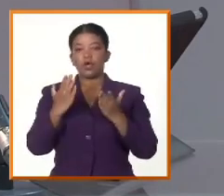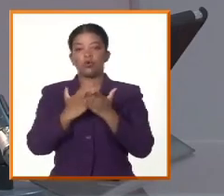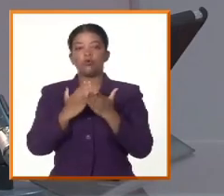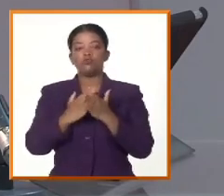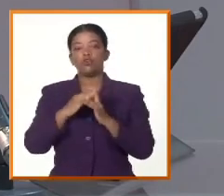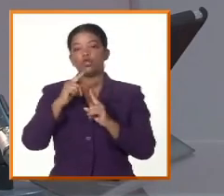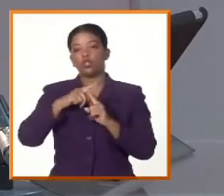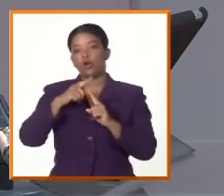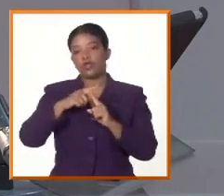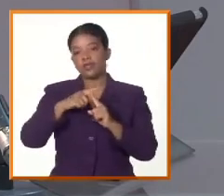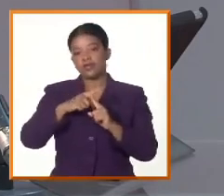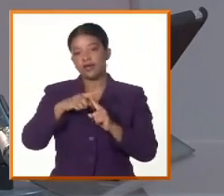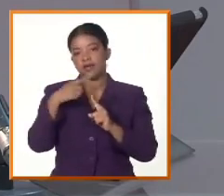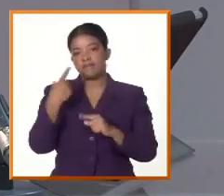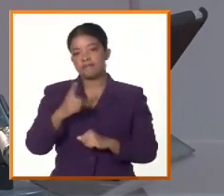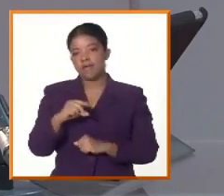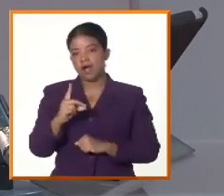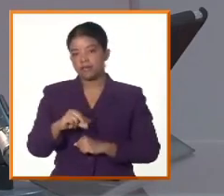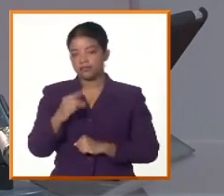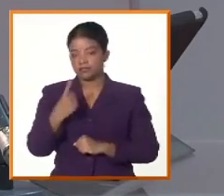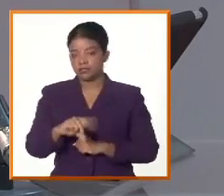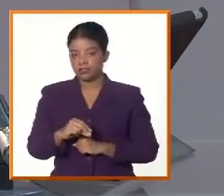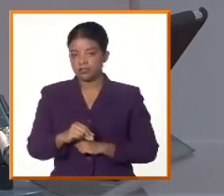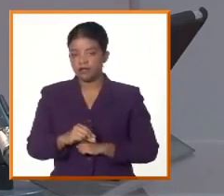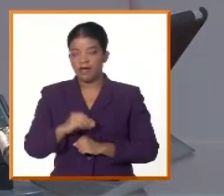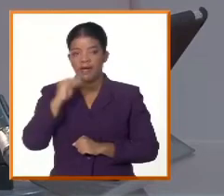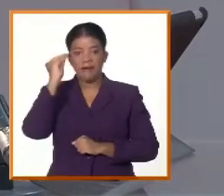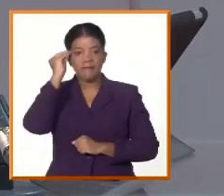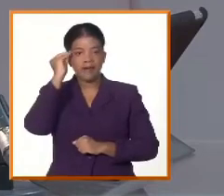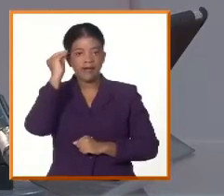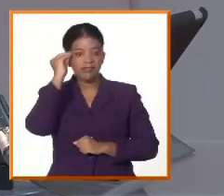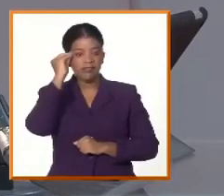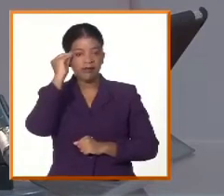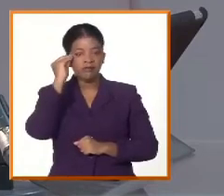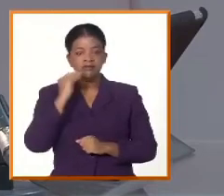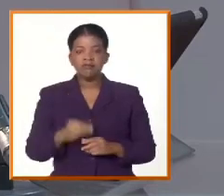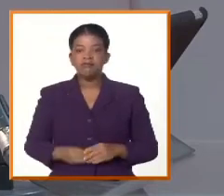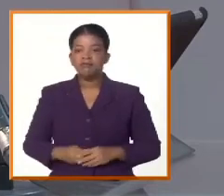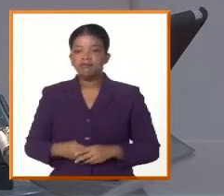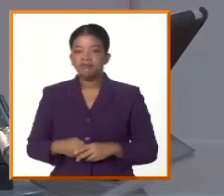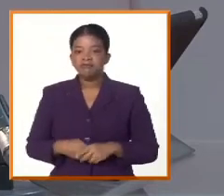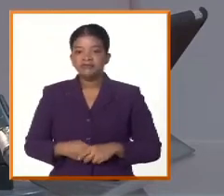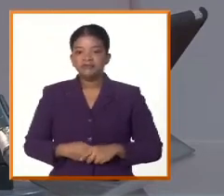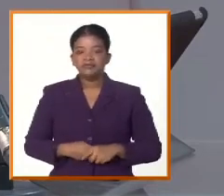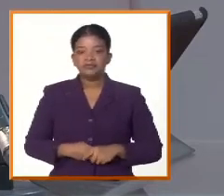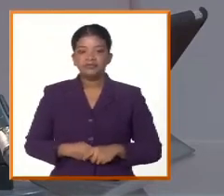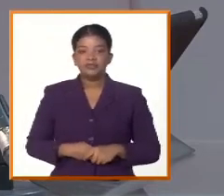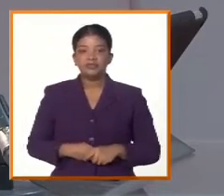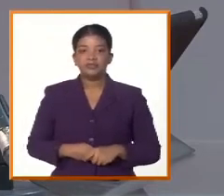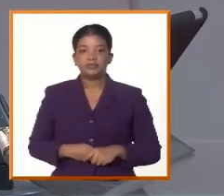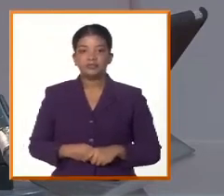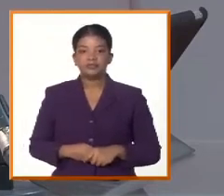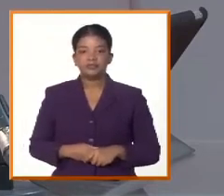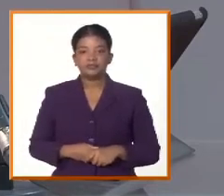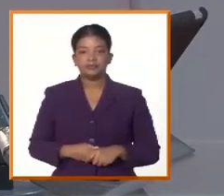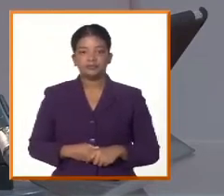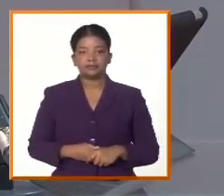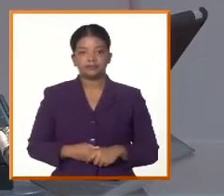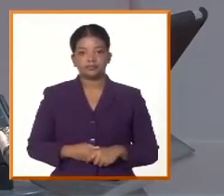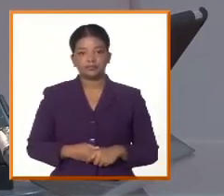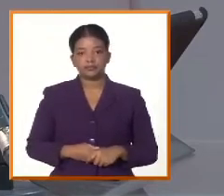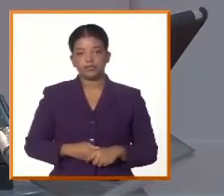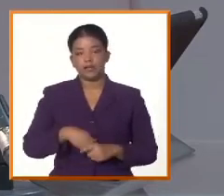de posgrado no precisamente hay de posgrado pero son práctico a operadores a maestros